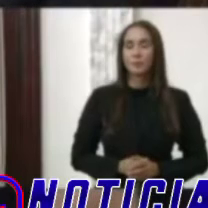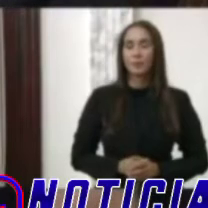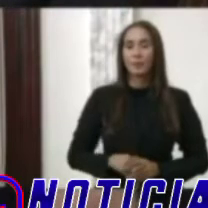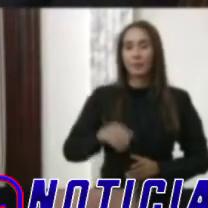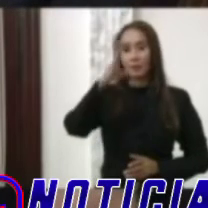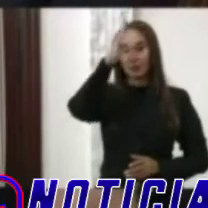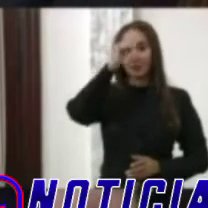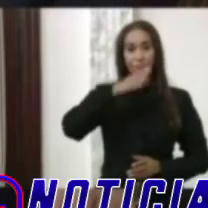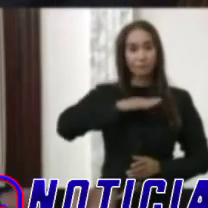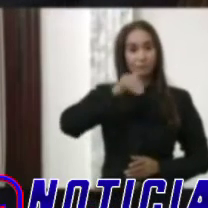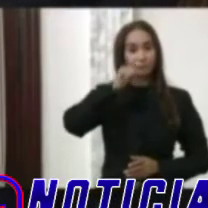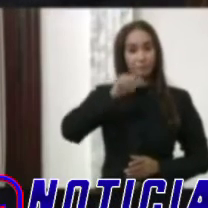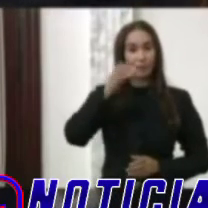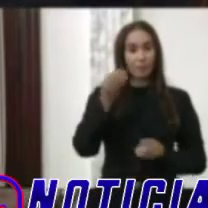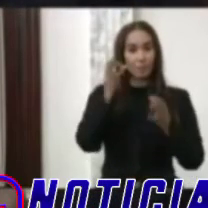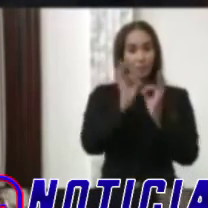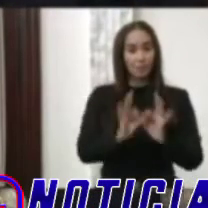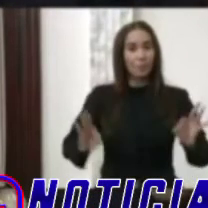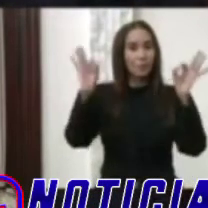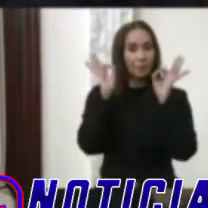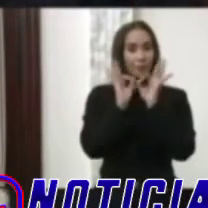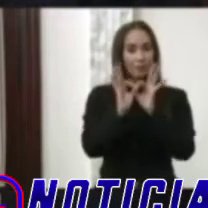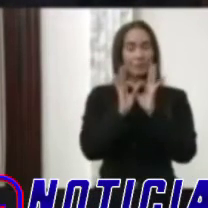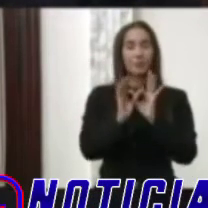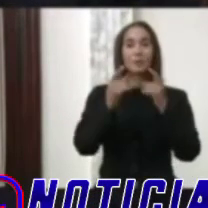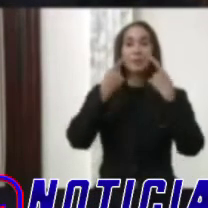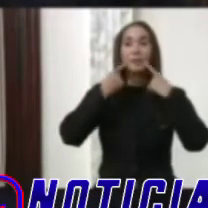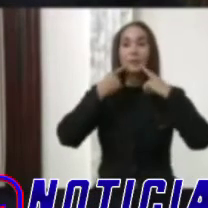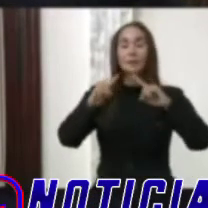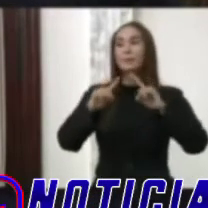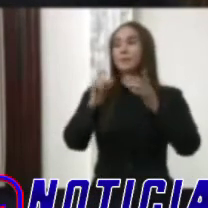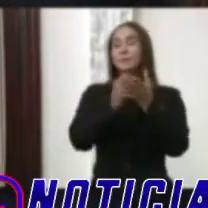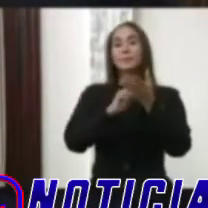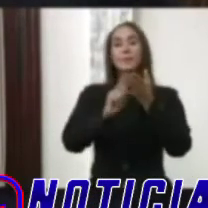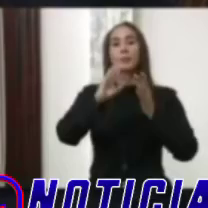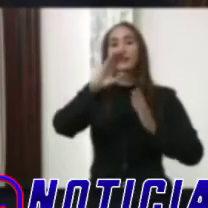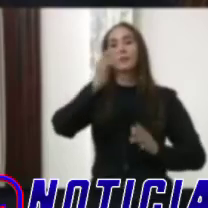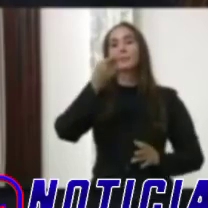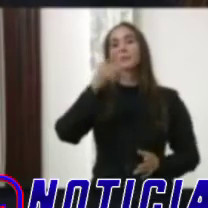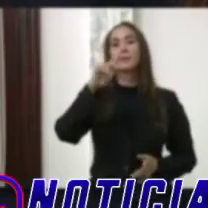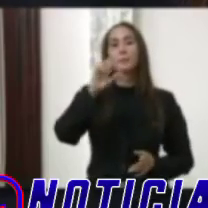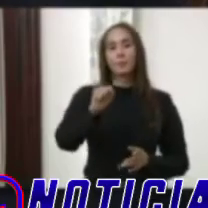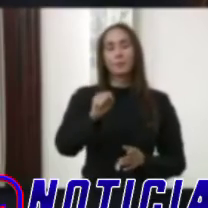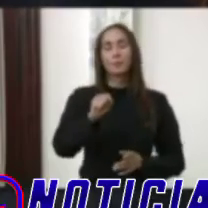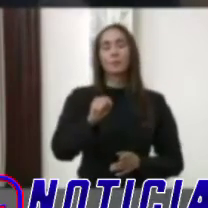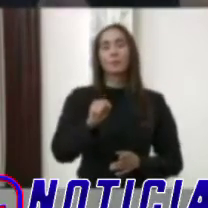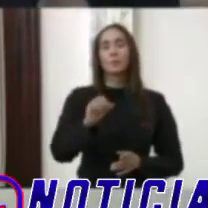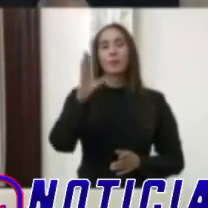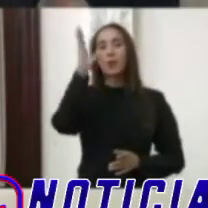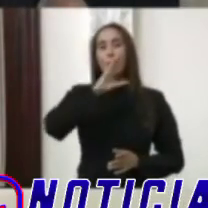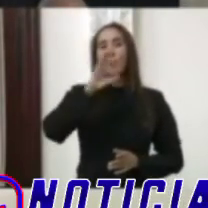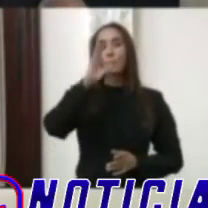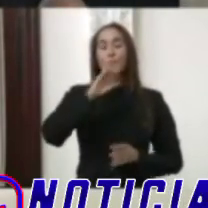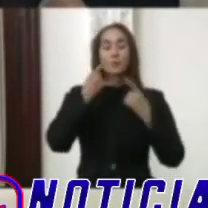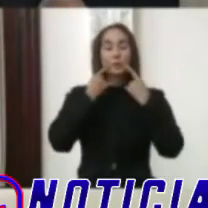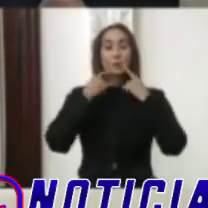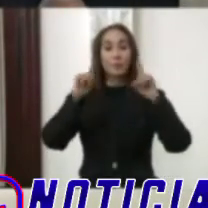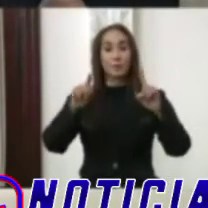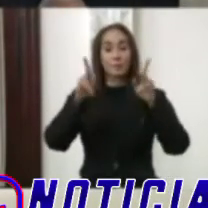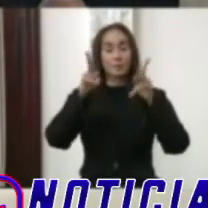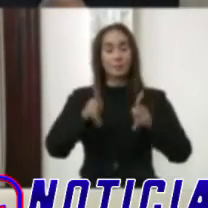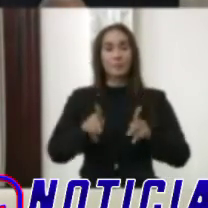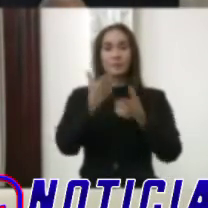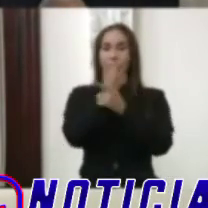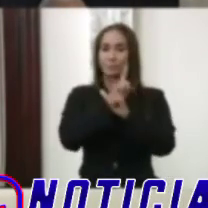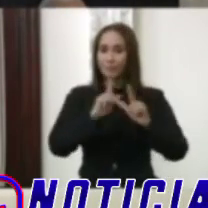Señoras y señores, es importante resaltar que esta declaración de Chapultepec busca una prensa libre como condición